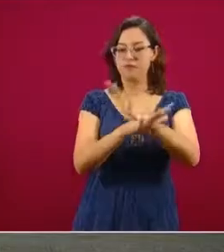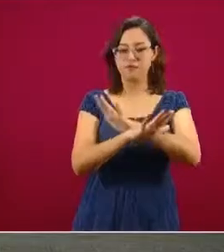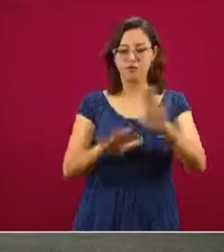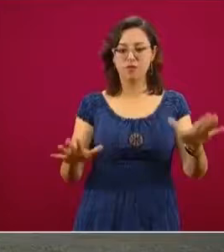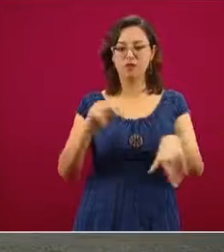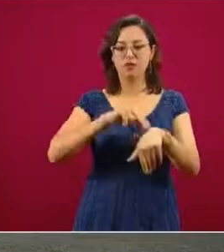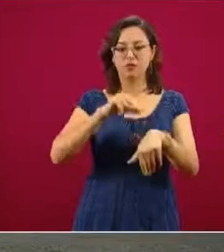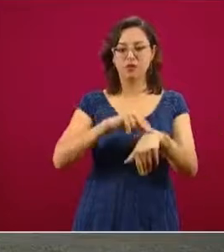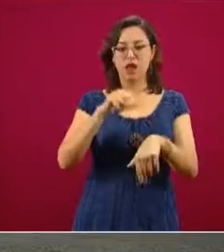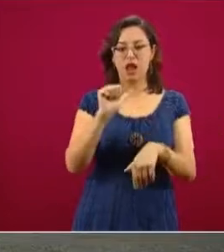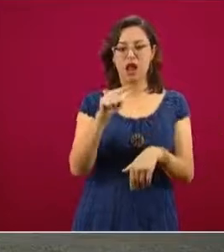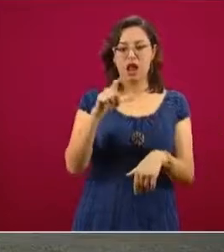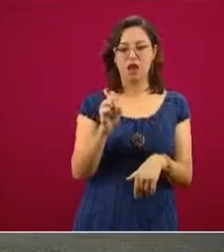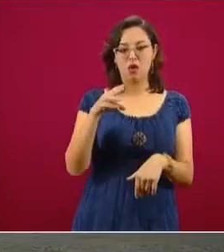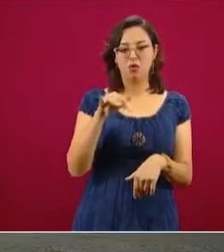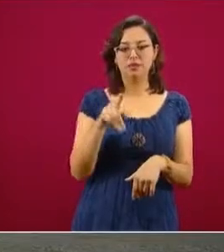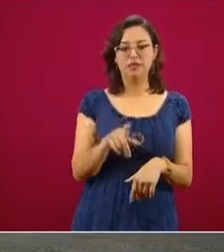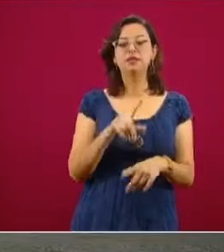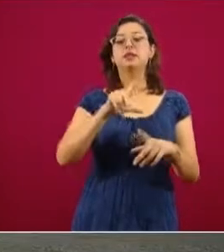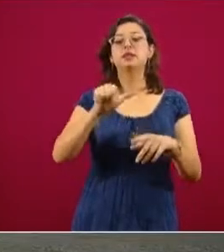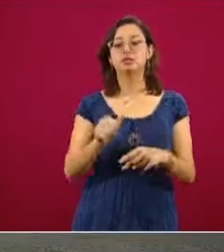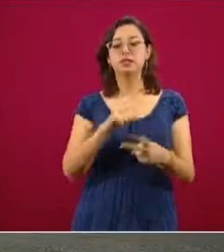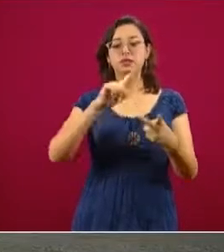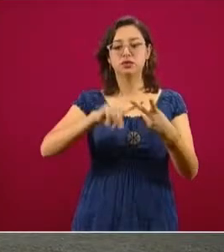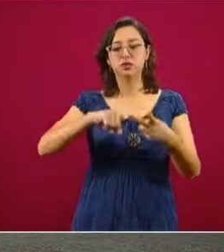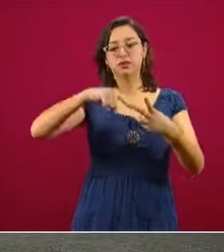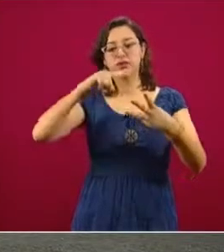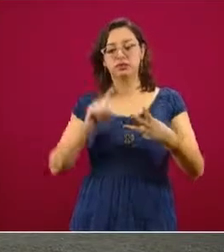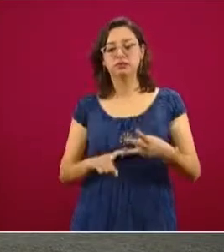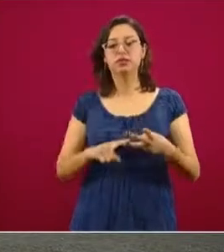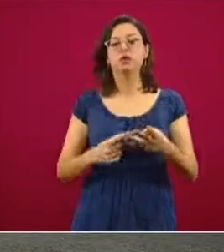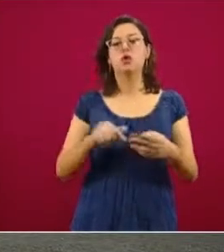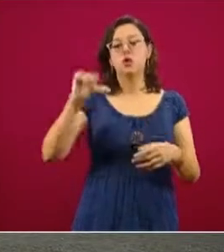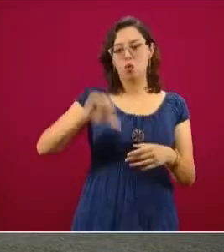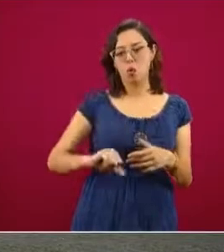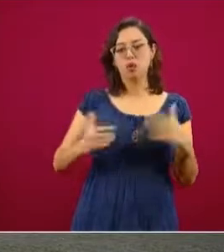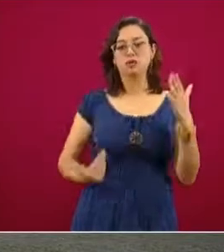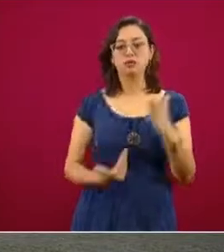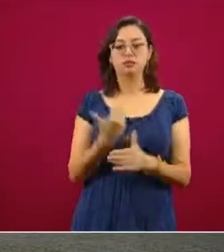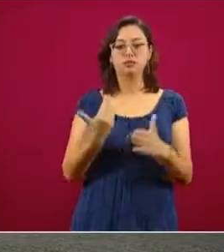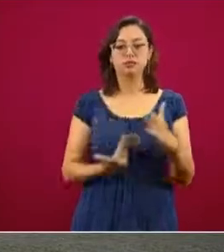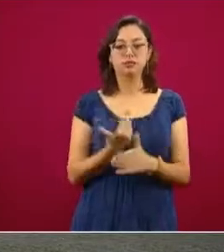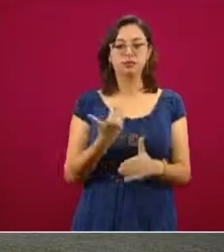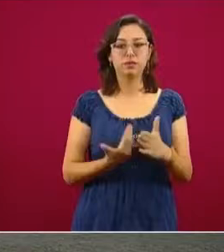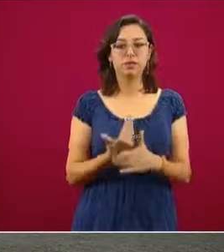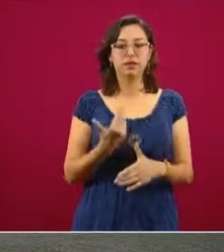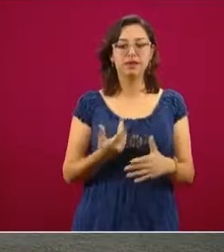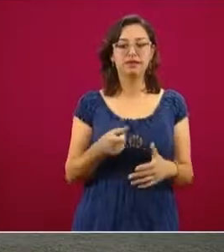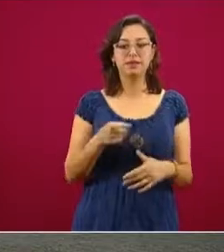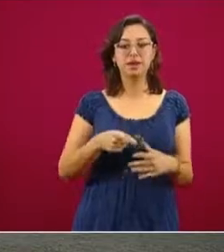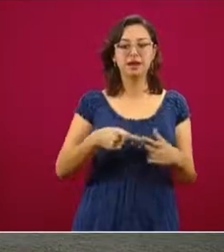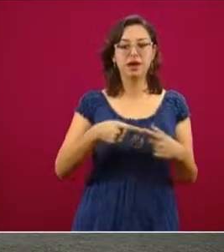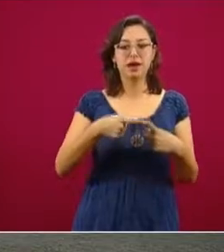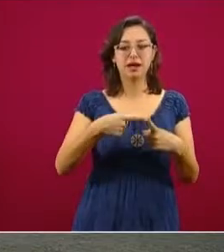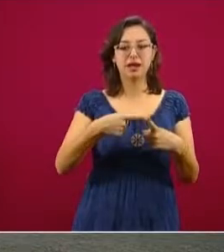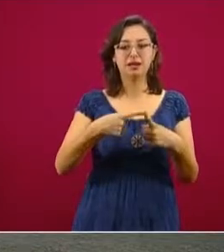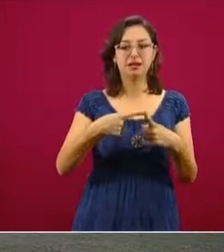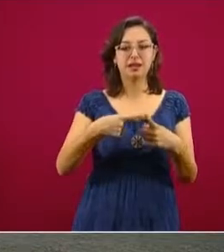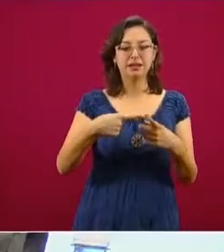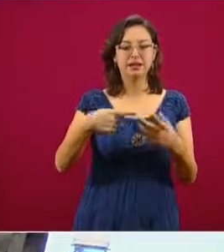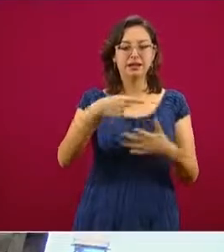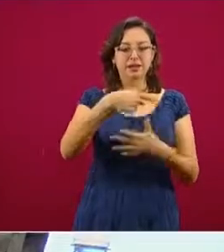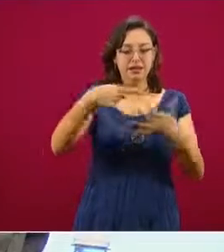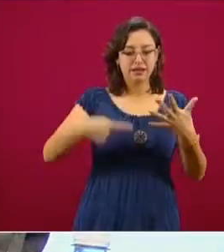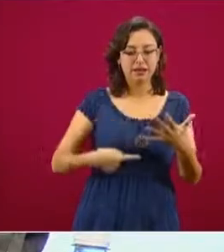y los temas 2 y 3 son seguimiento de lo que esta mañana el presidente anunció que comentaríamos en